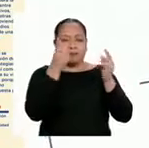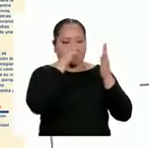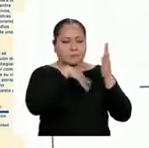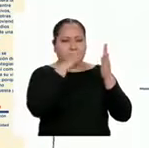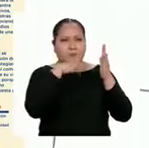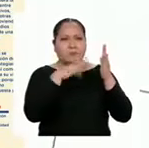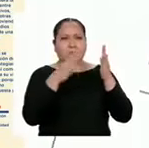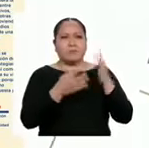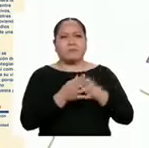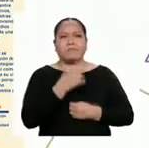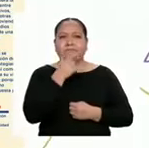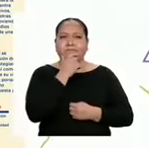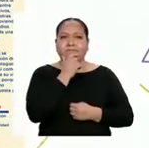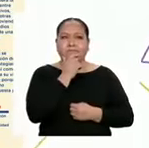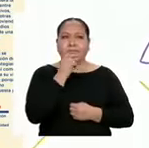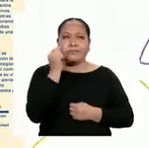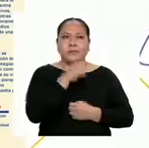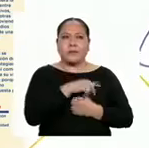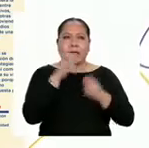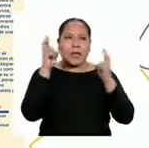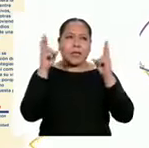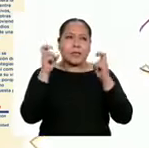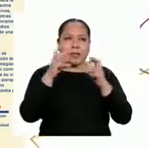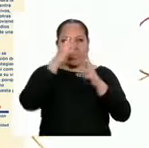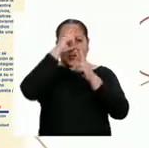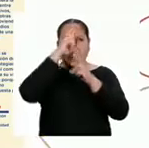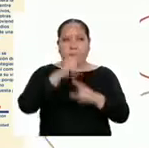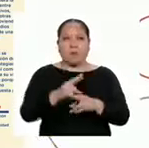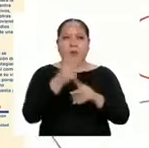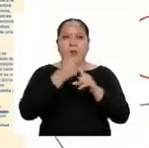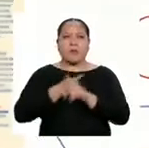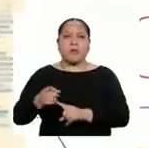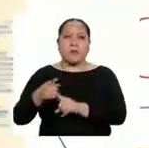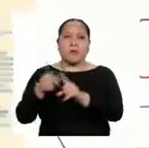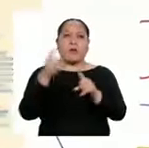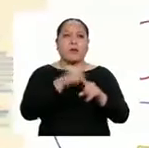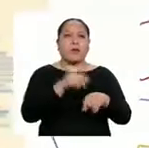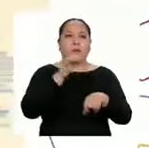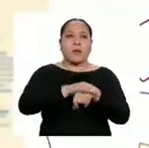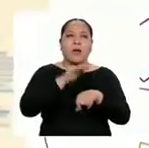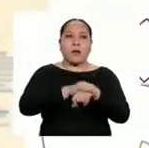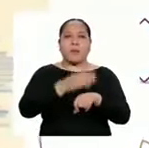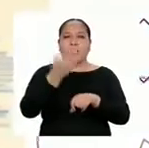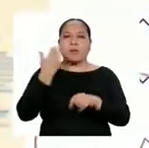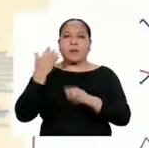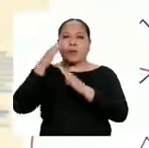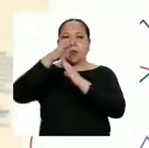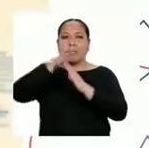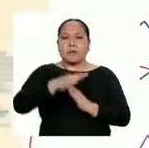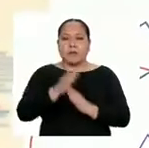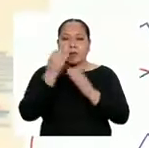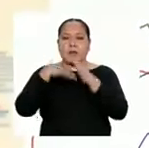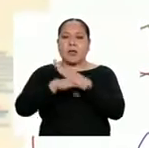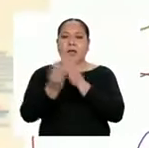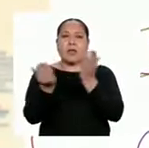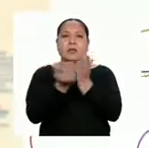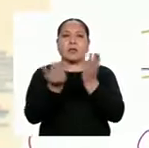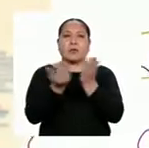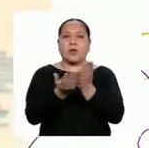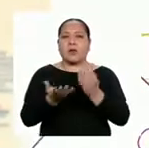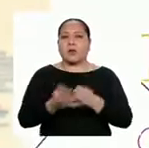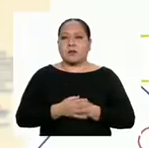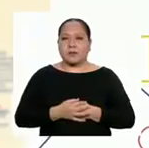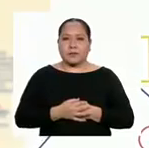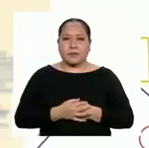rápidamente? El título dice Respeto a la diversidad para prevenir la discriminación en